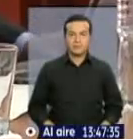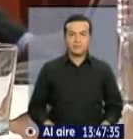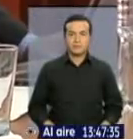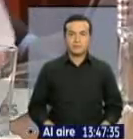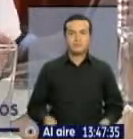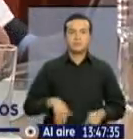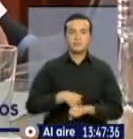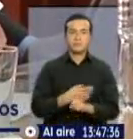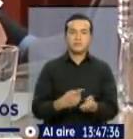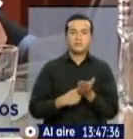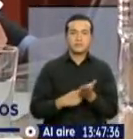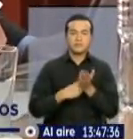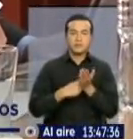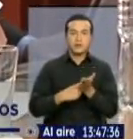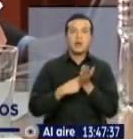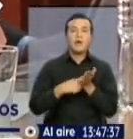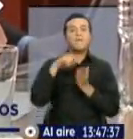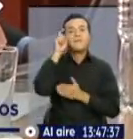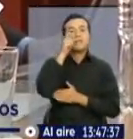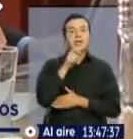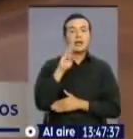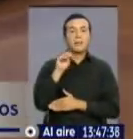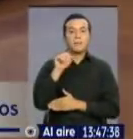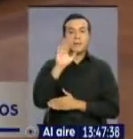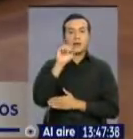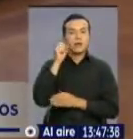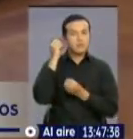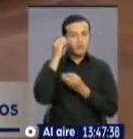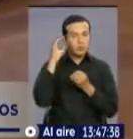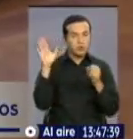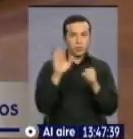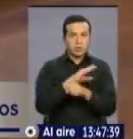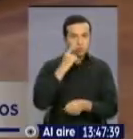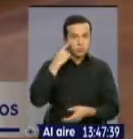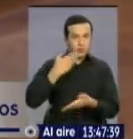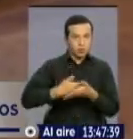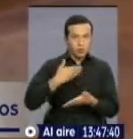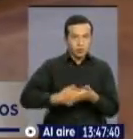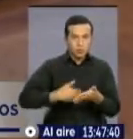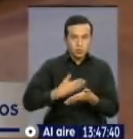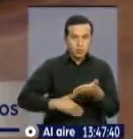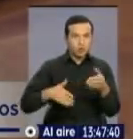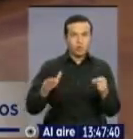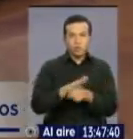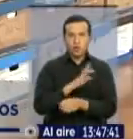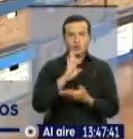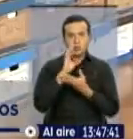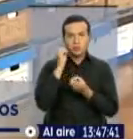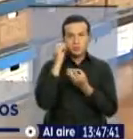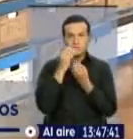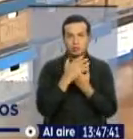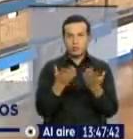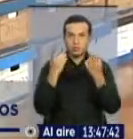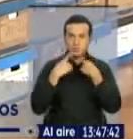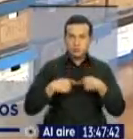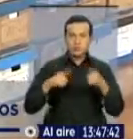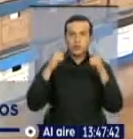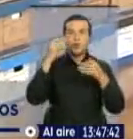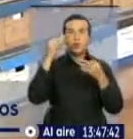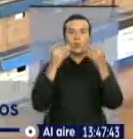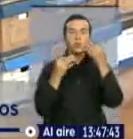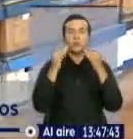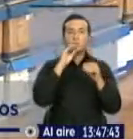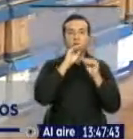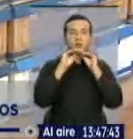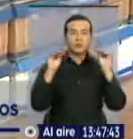esta jornada, el fiscal Carlos Vaca Mancheno culminó con la presentación de la prueba documental, pericial y testimonial. Anunció que en el juicio llamará